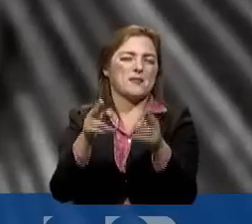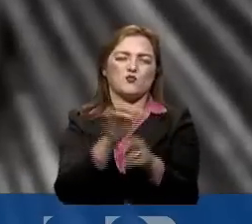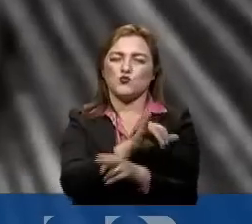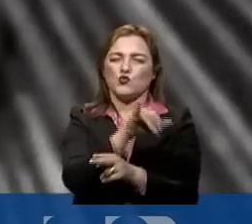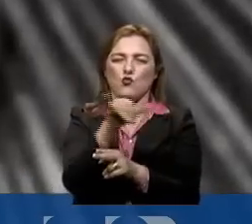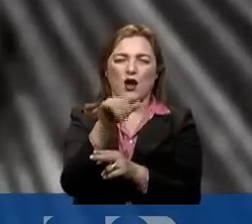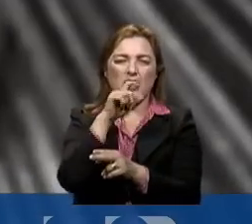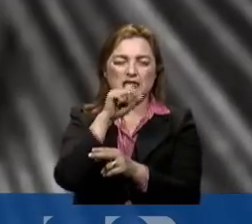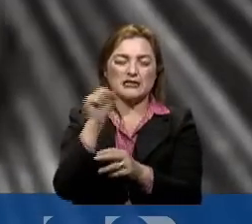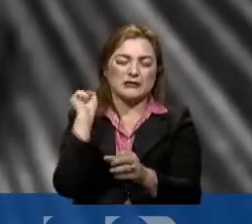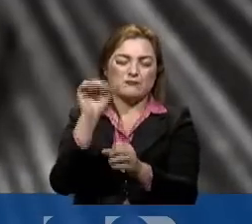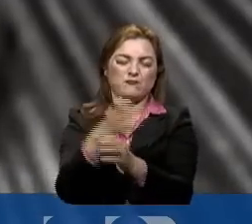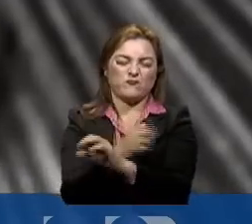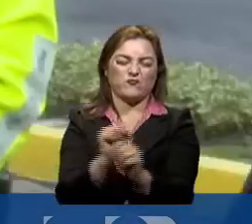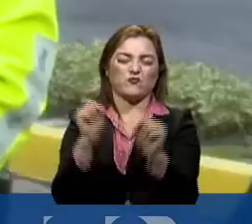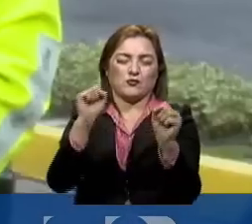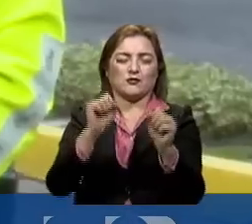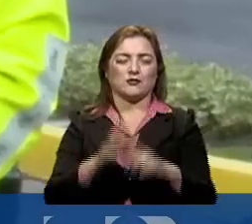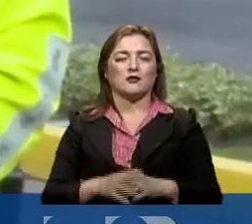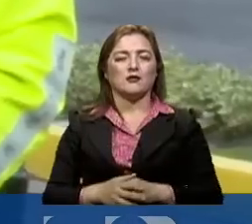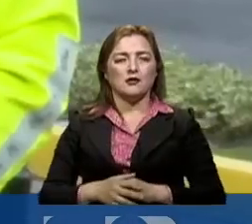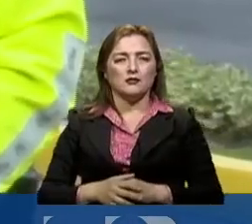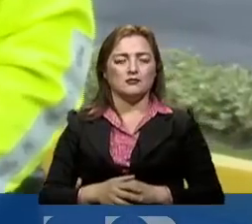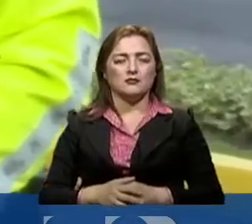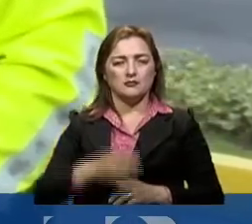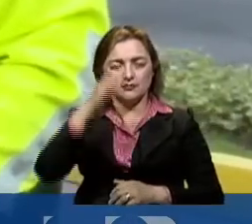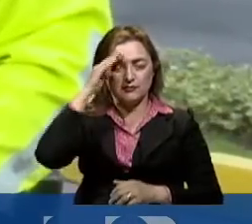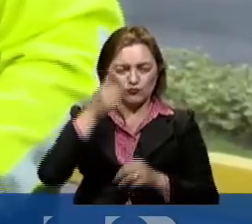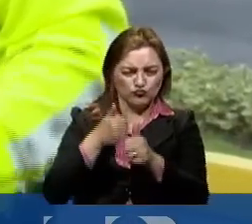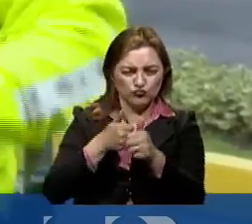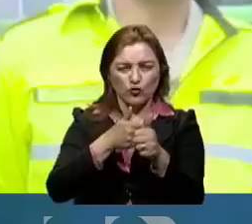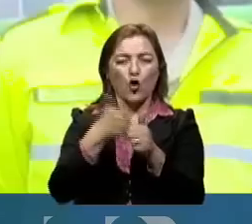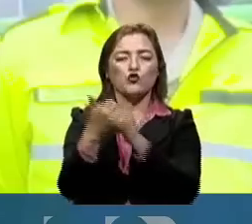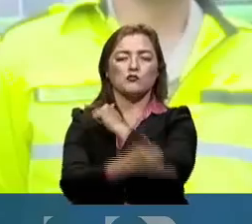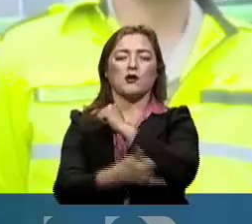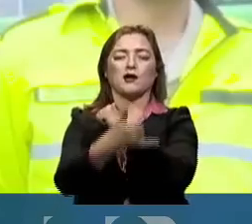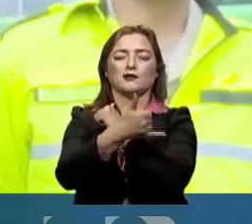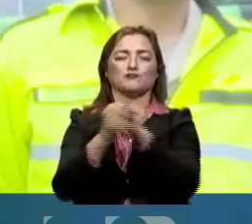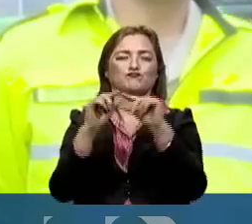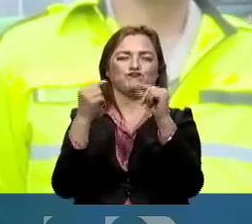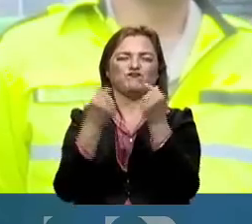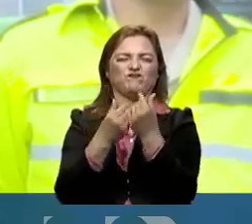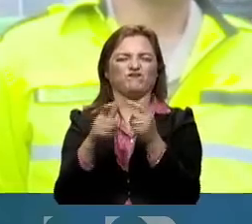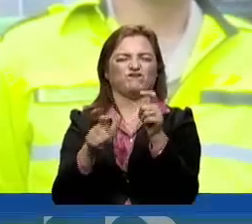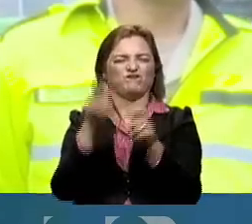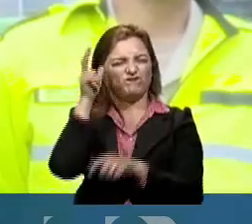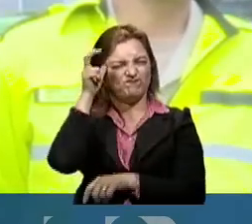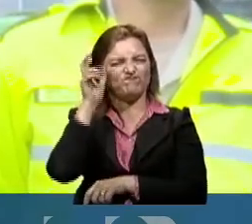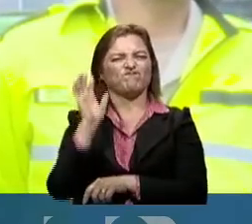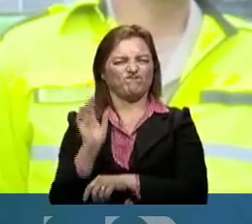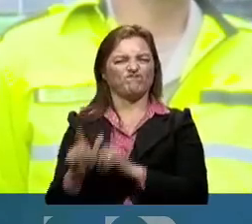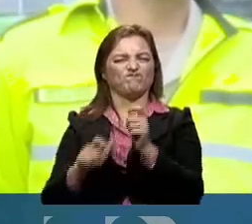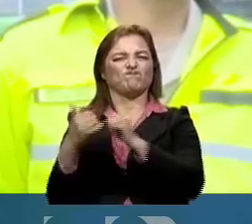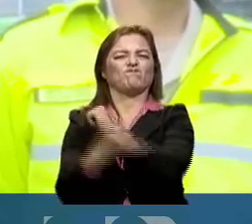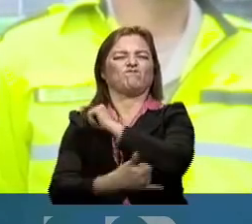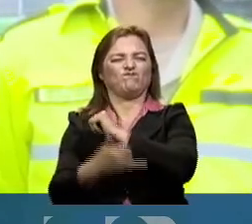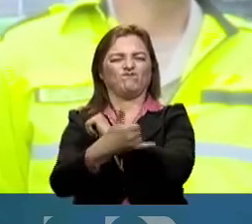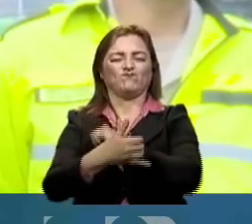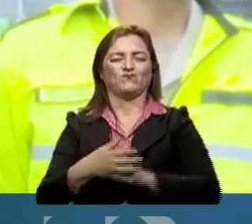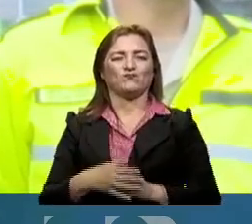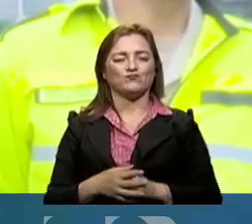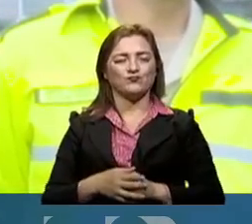policía está tras la pista de la banda que se presume está integrada por extranjeros. Las unidades de inteligencia de la Policía Nacional, las